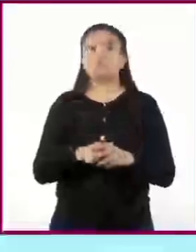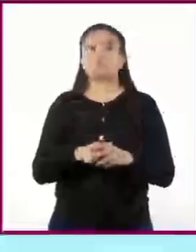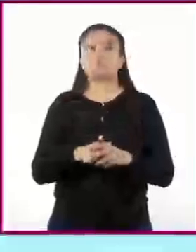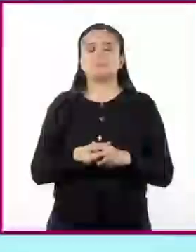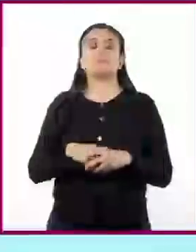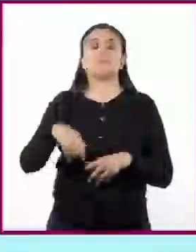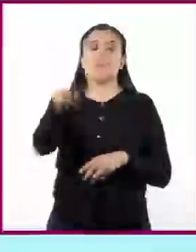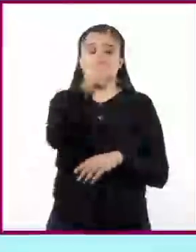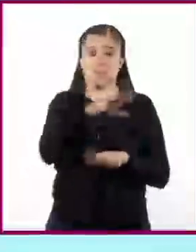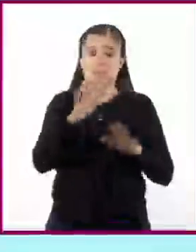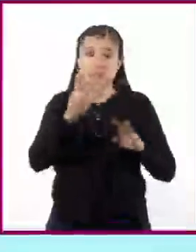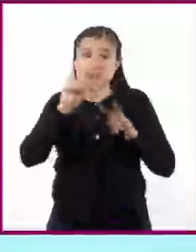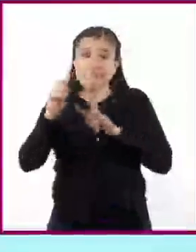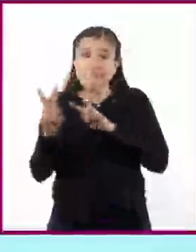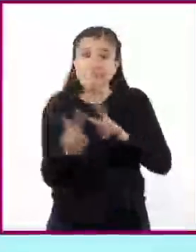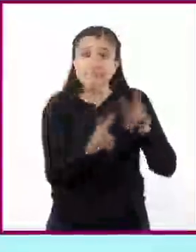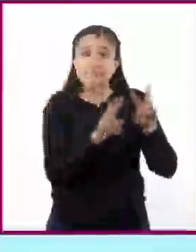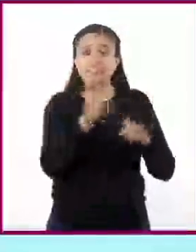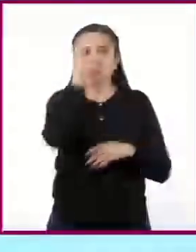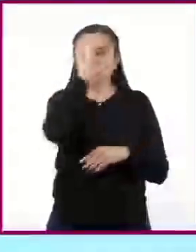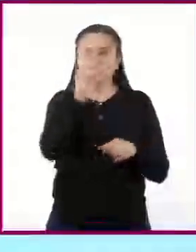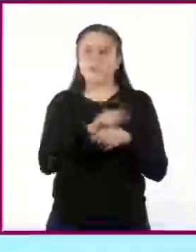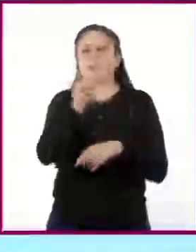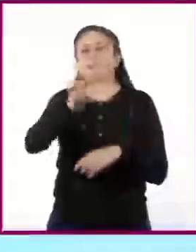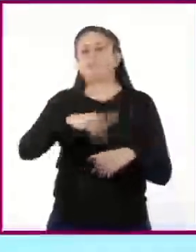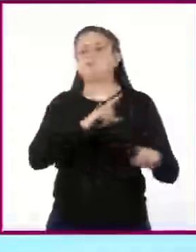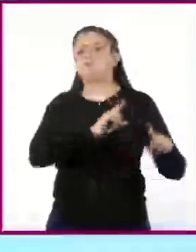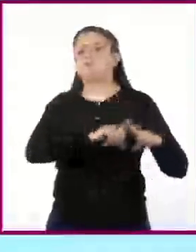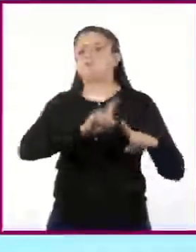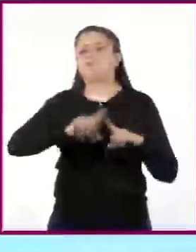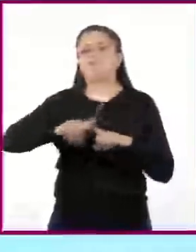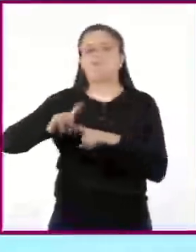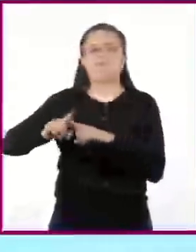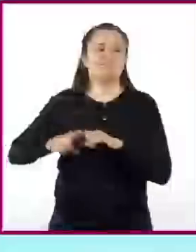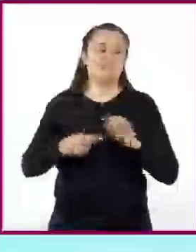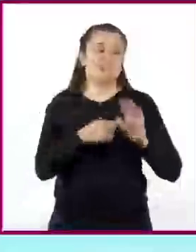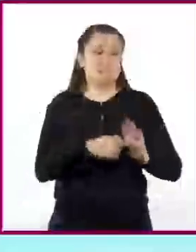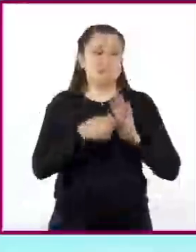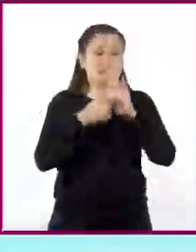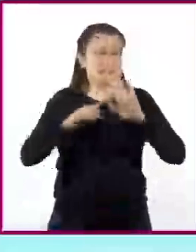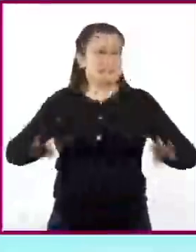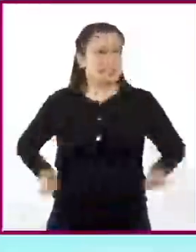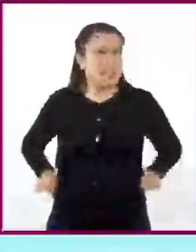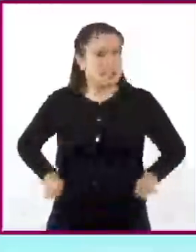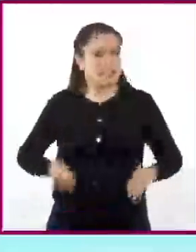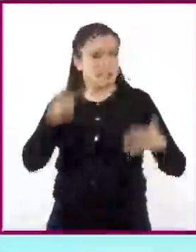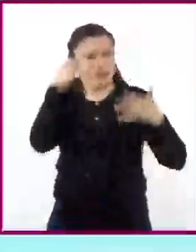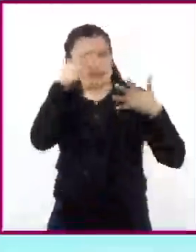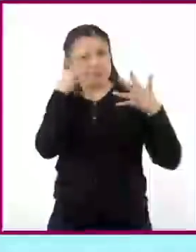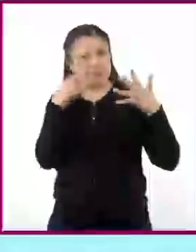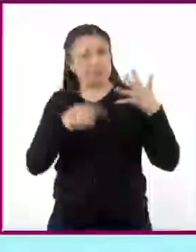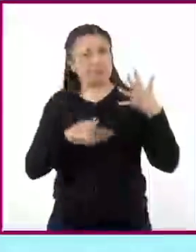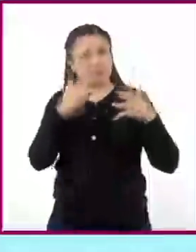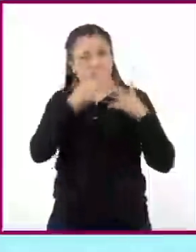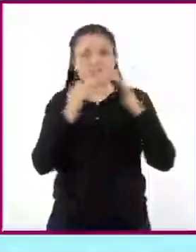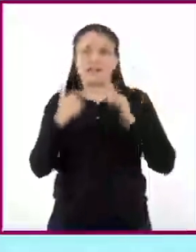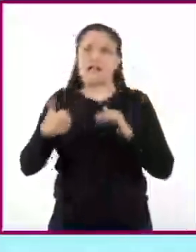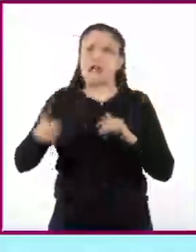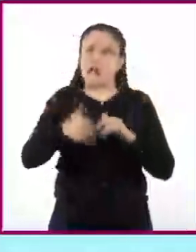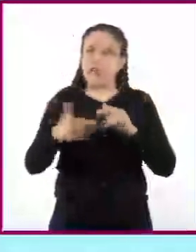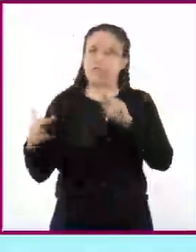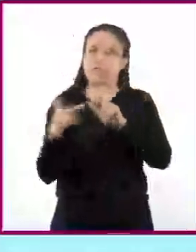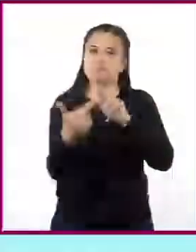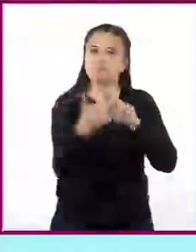Como observaron, nuestra cultura es muy diversa y presenta características específicas en cada región. En